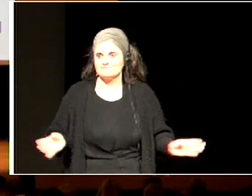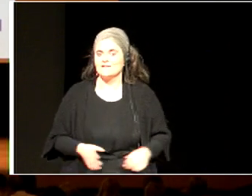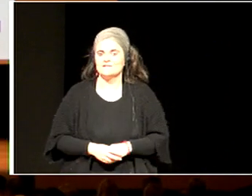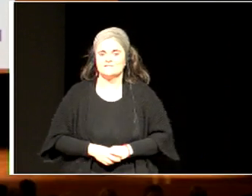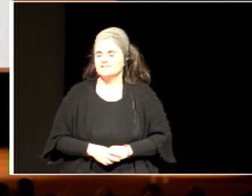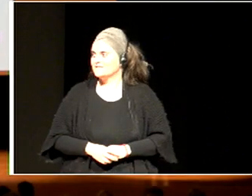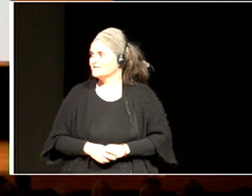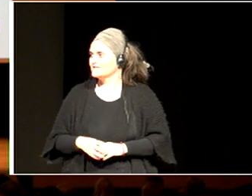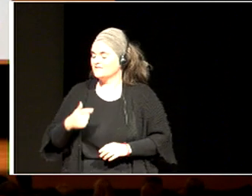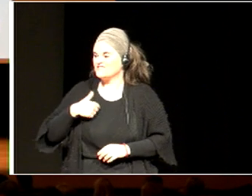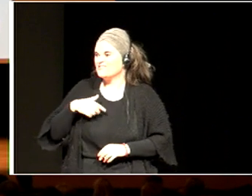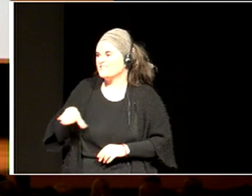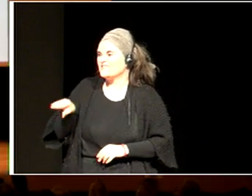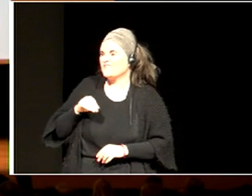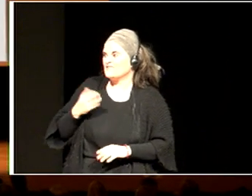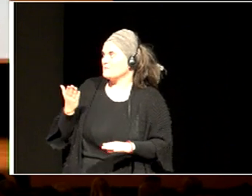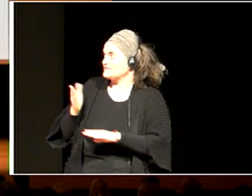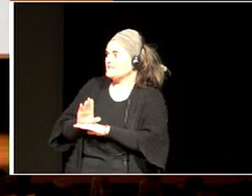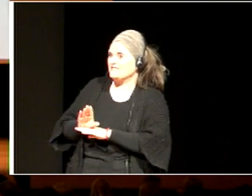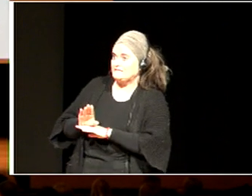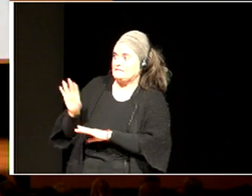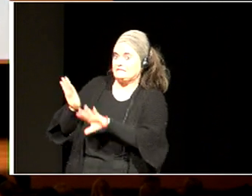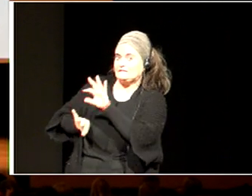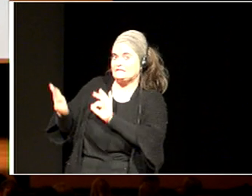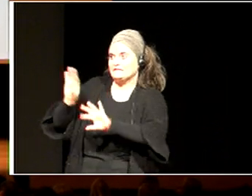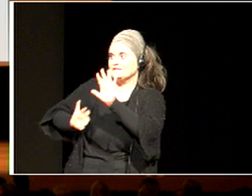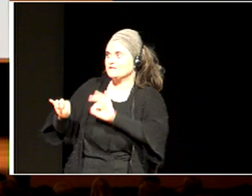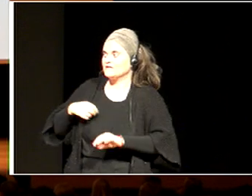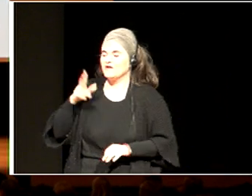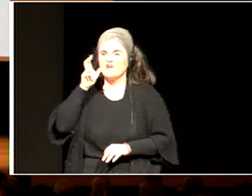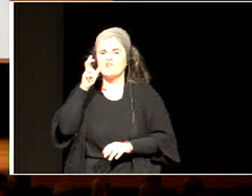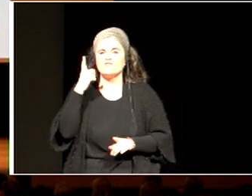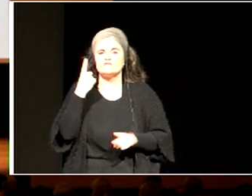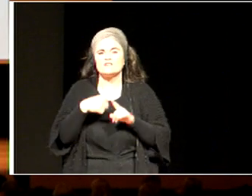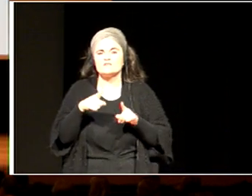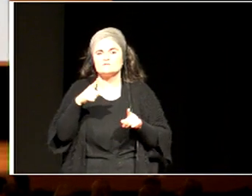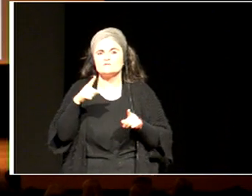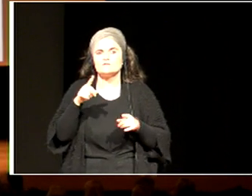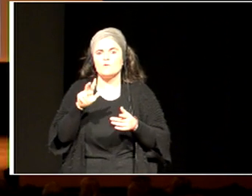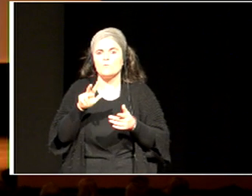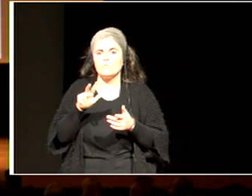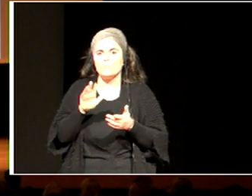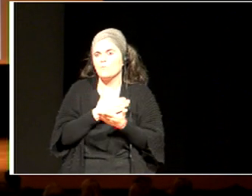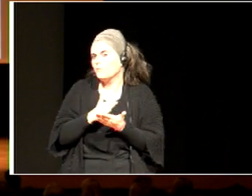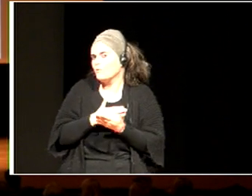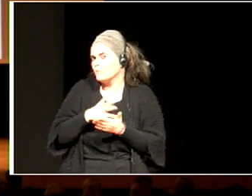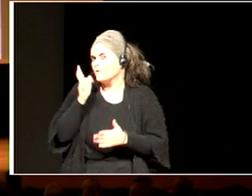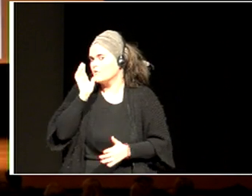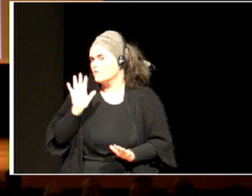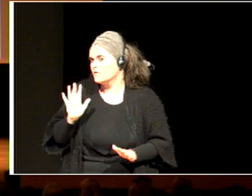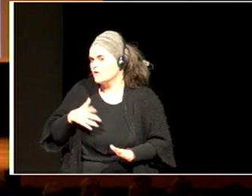de lo que he entendido de la presentación he oído en un momento determinado un poema he oido